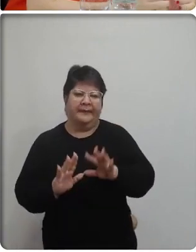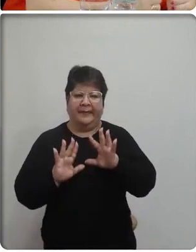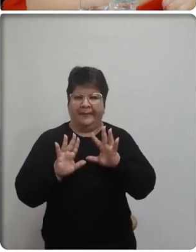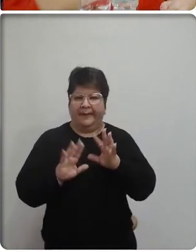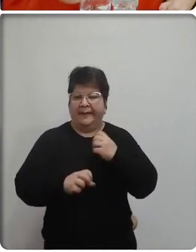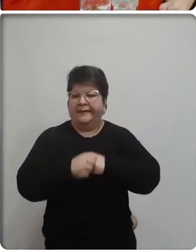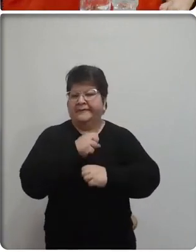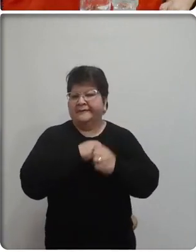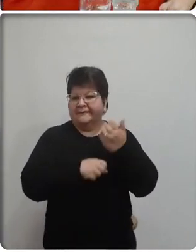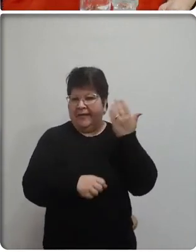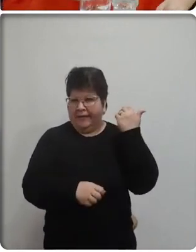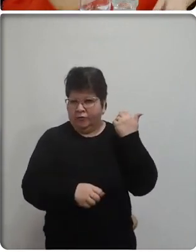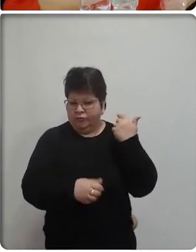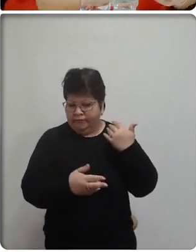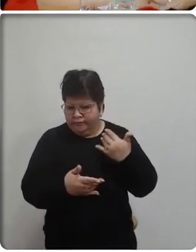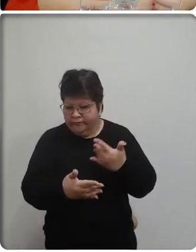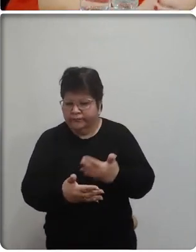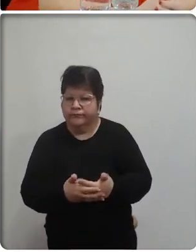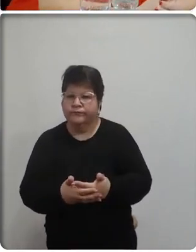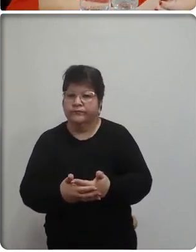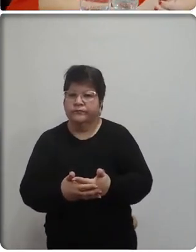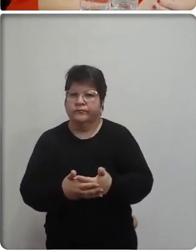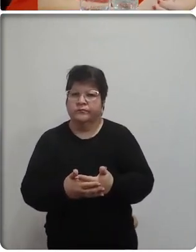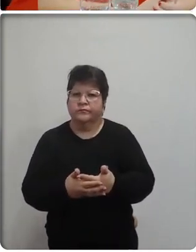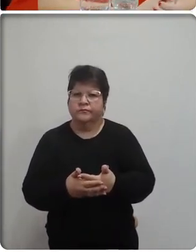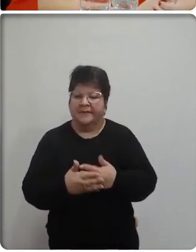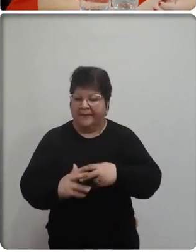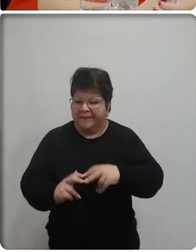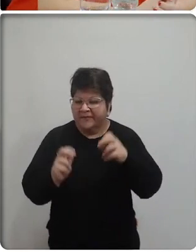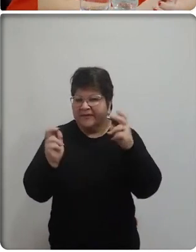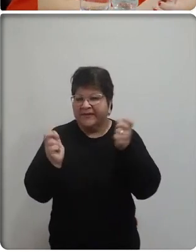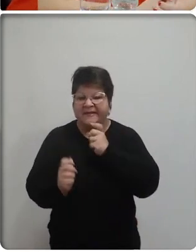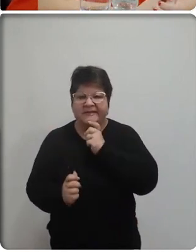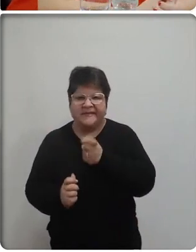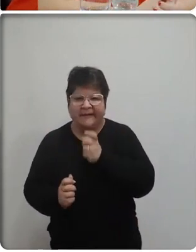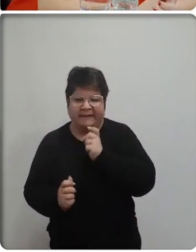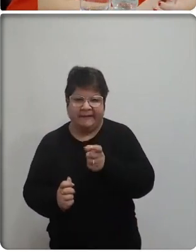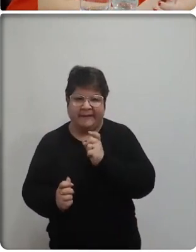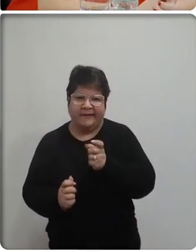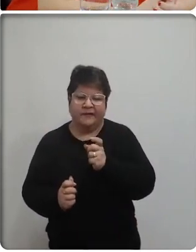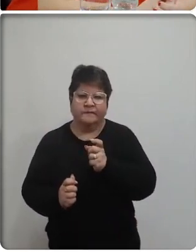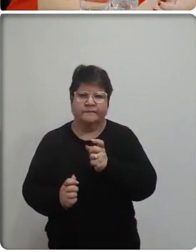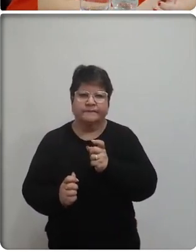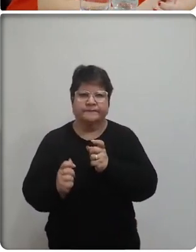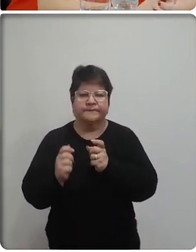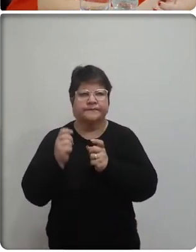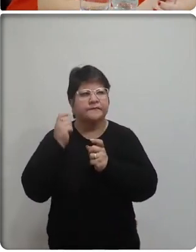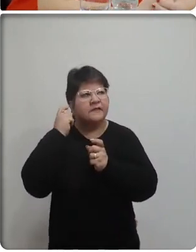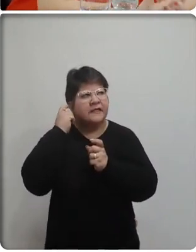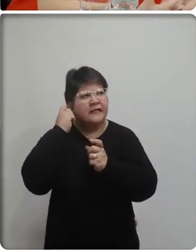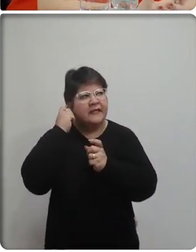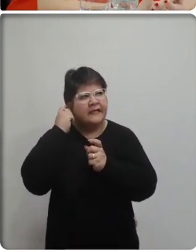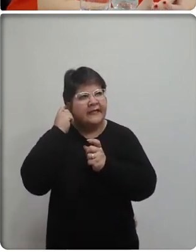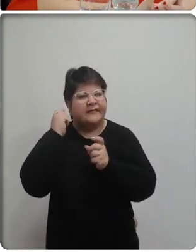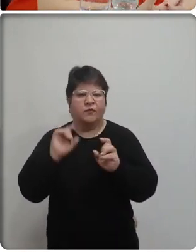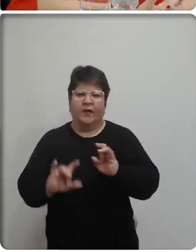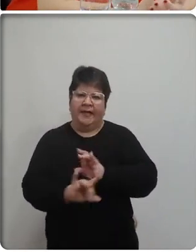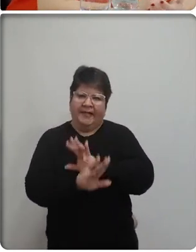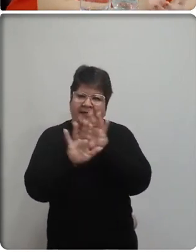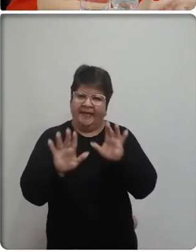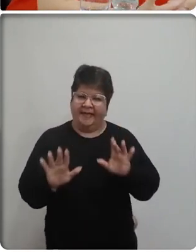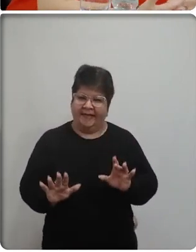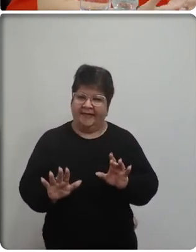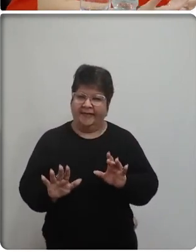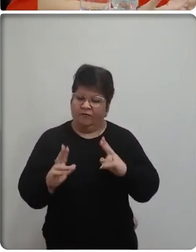así, cumple 10 años, y de alguna manera sería transparentar y de alguna